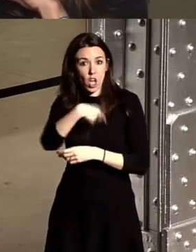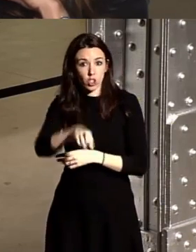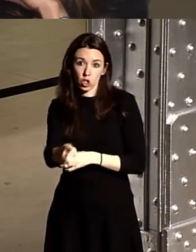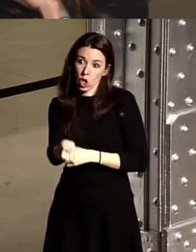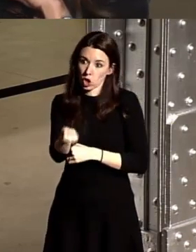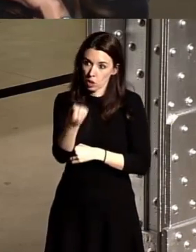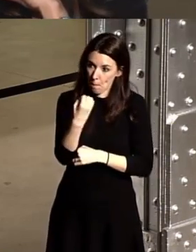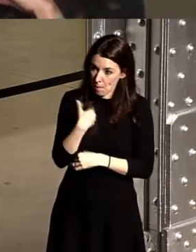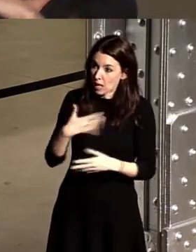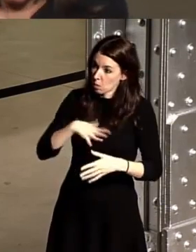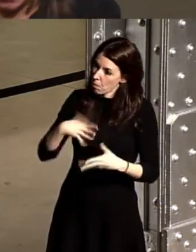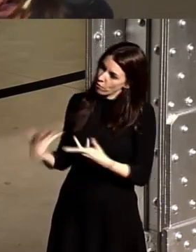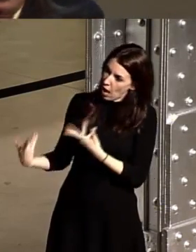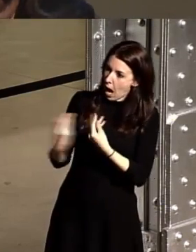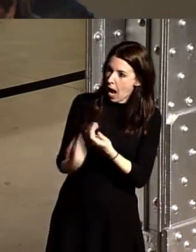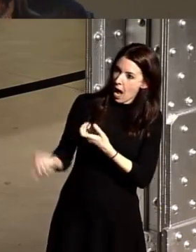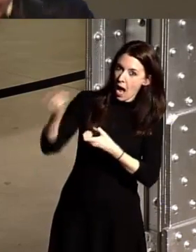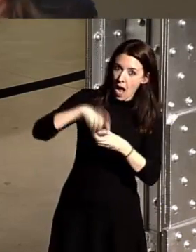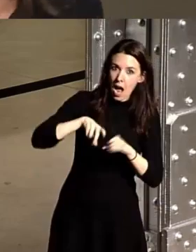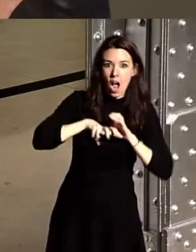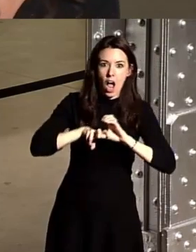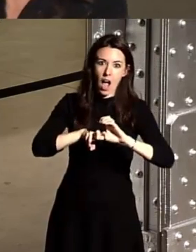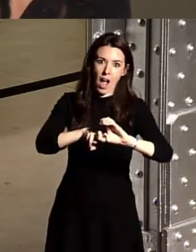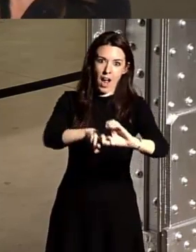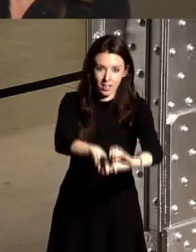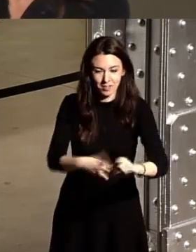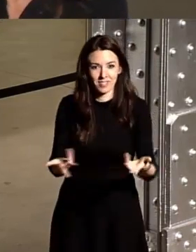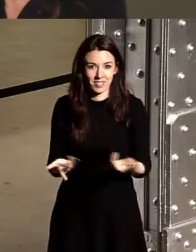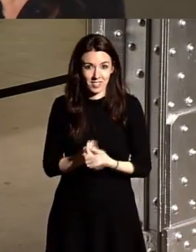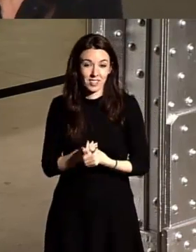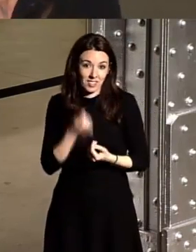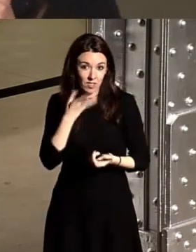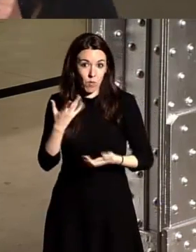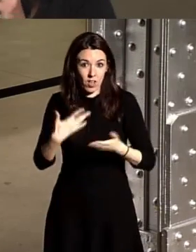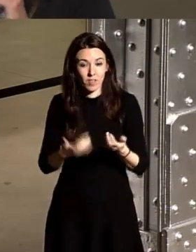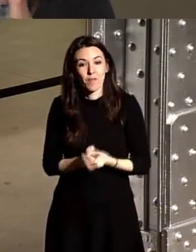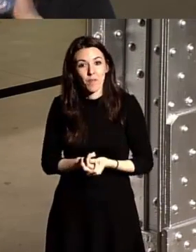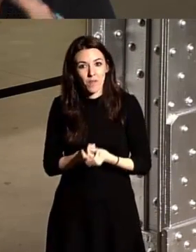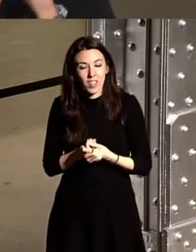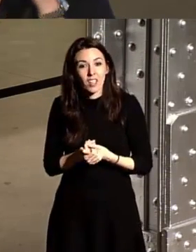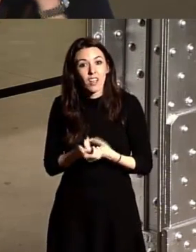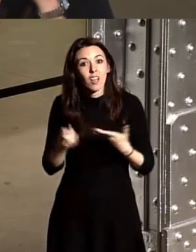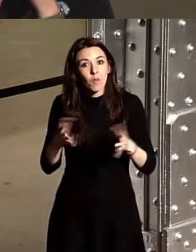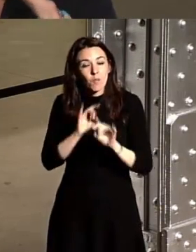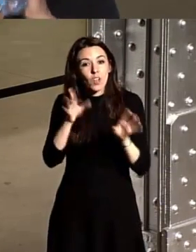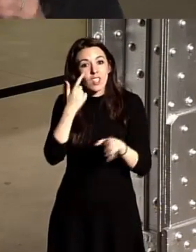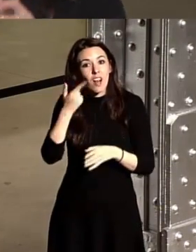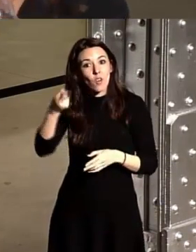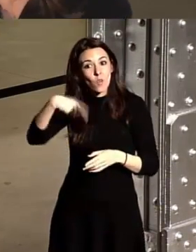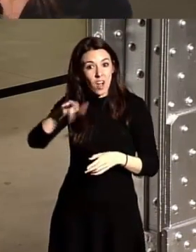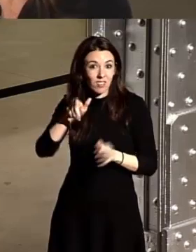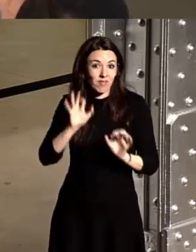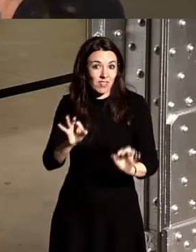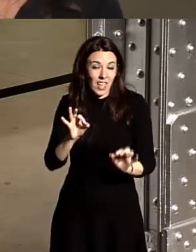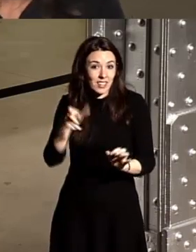favor, entren en el convoy, y les pusieron en medio del convoy y con ellos fueron a Bagdad. Pues Lauren Van der Zork es este tipo